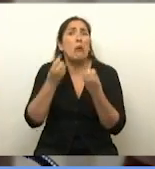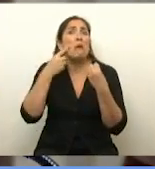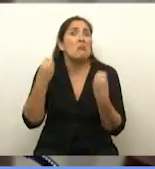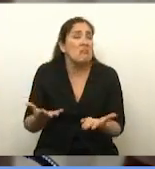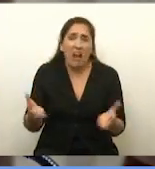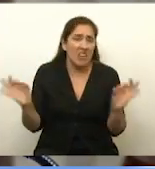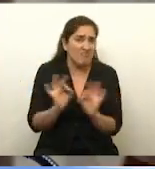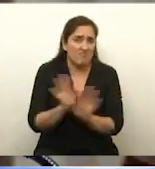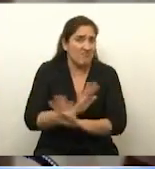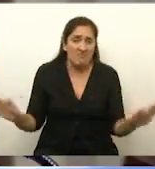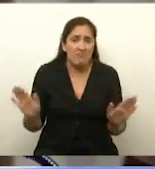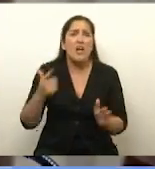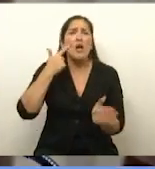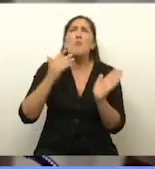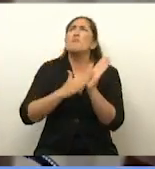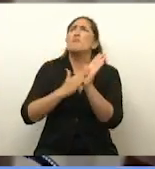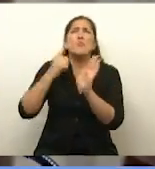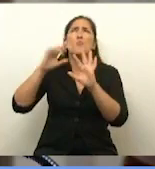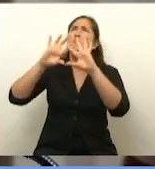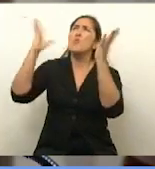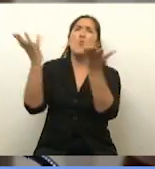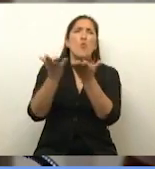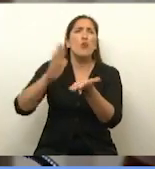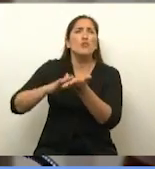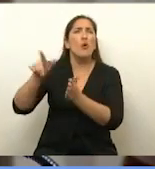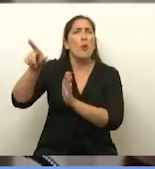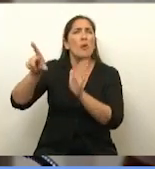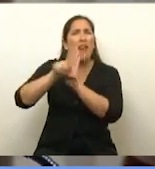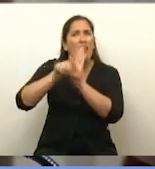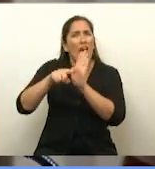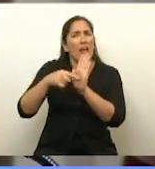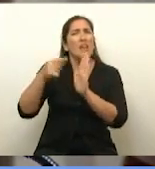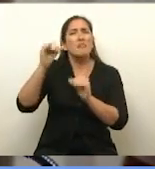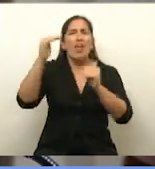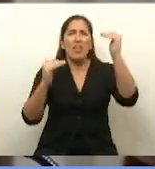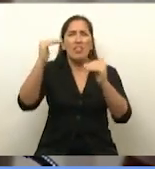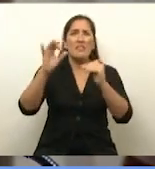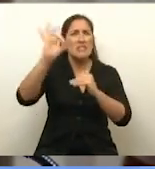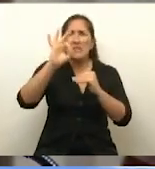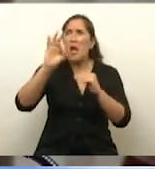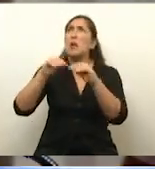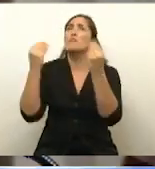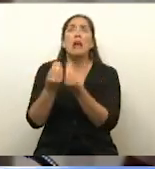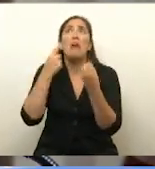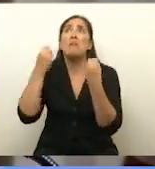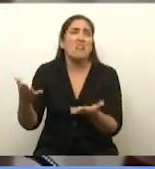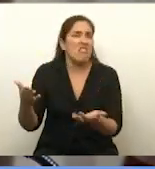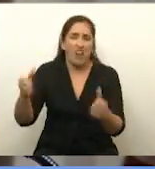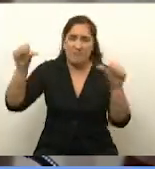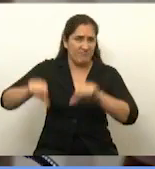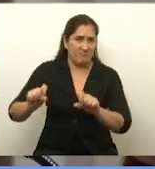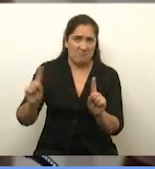siete u ocho experiencias en el mundo de déficit cero y ninguna dio resultado la mayoría de ellas también